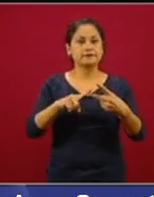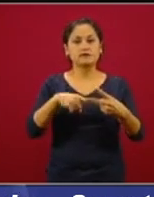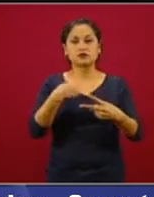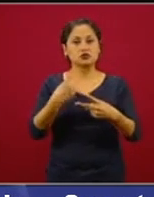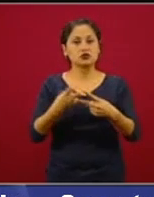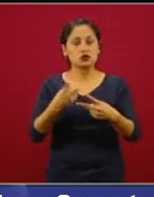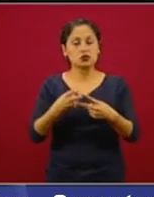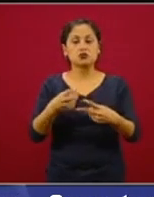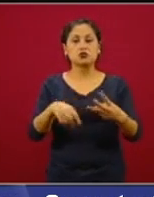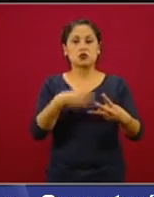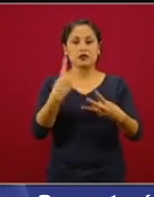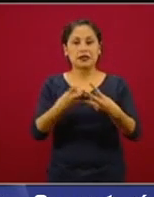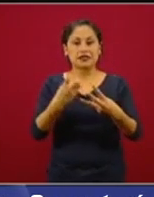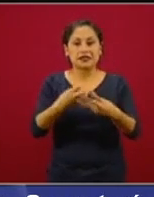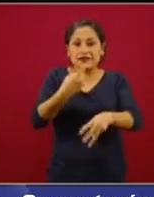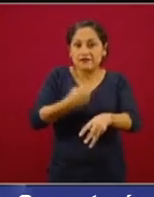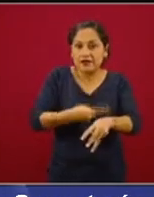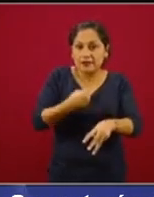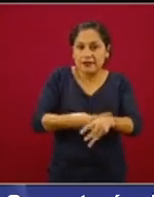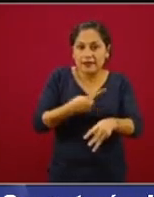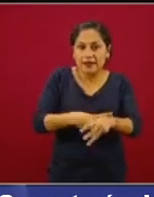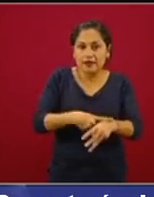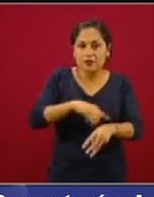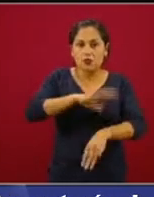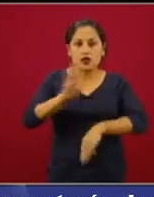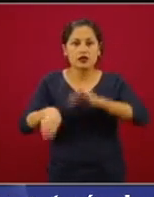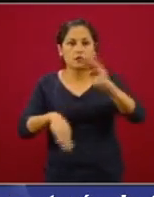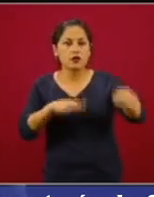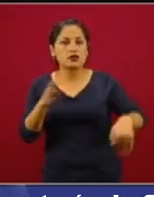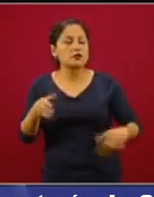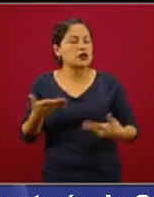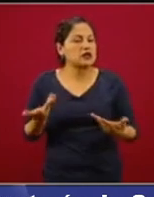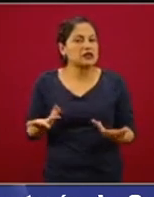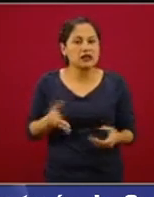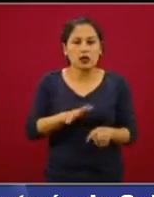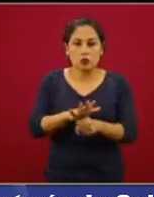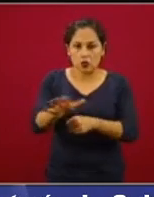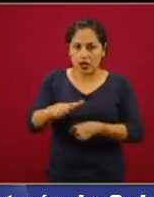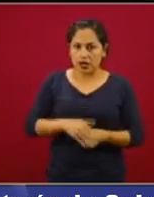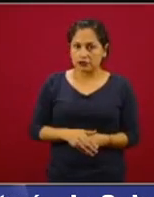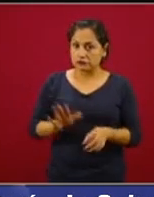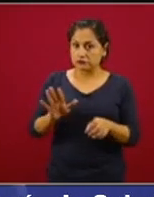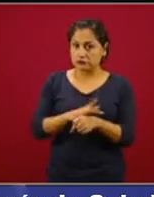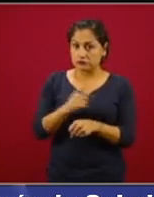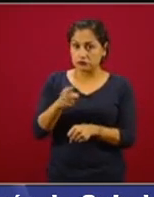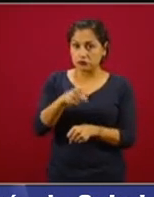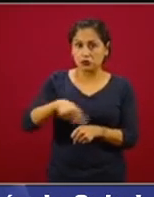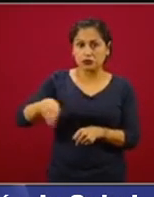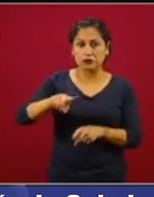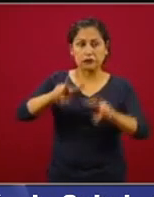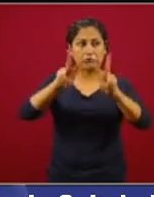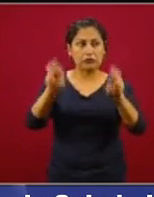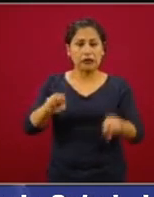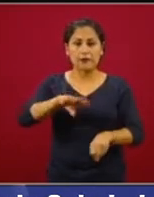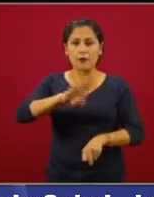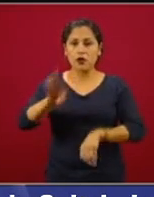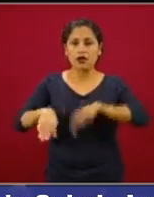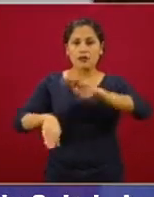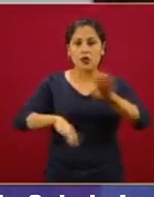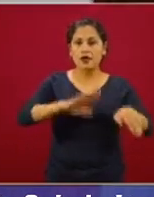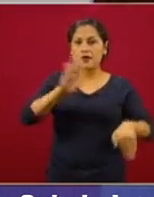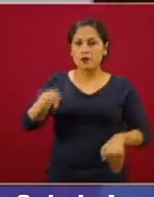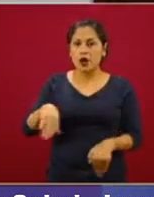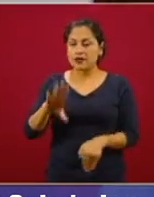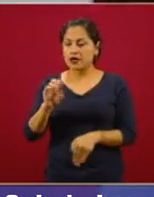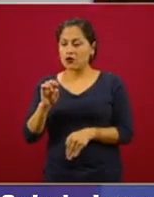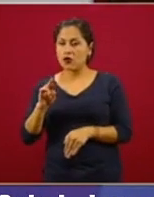de bronce, perdón? Porque se habla mucho de muertes por COVID, inclusive hasta hacen memes en las